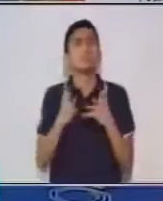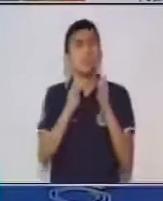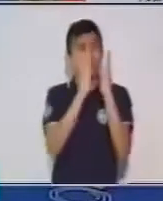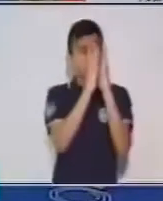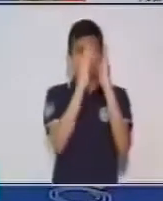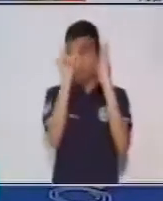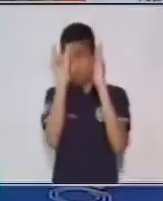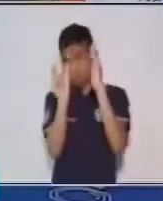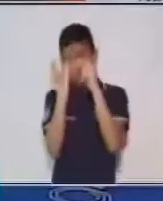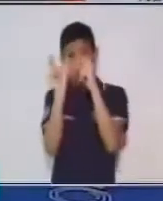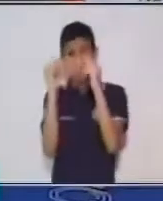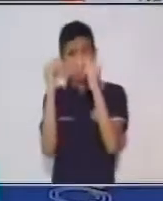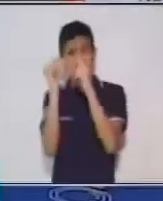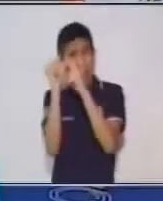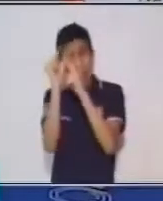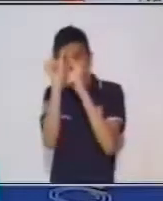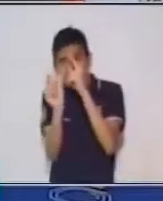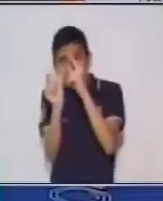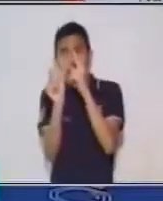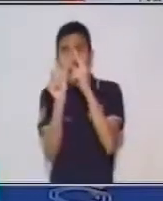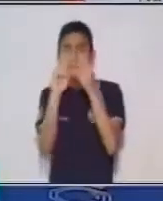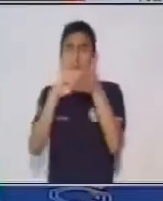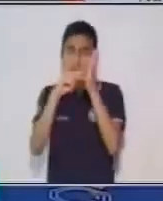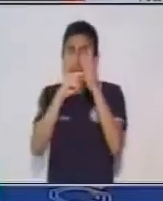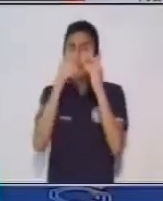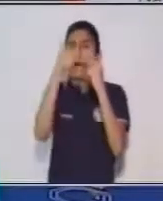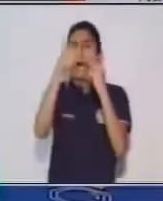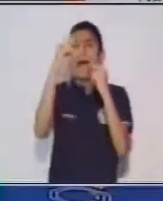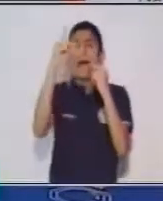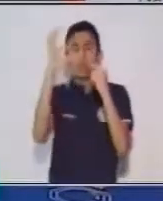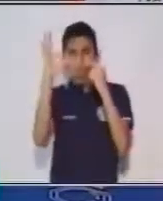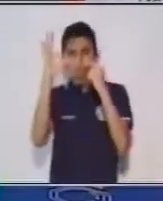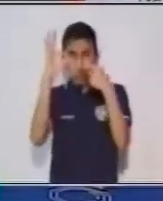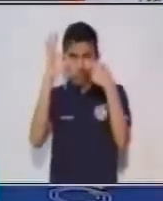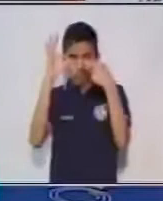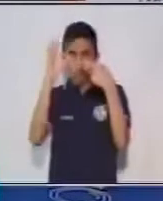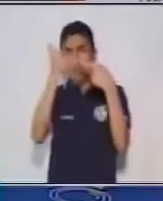Dijimos que terminan en ado,